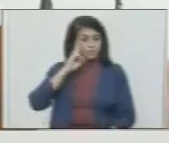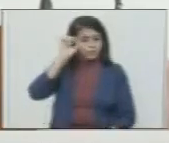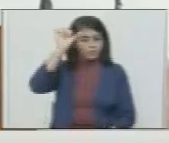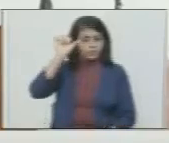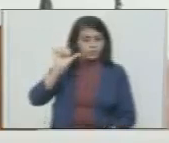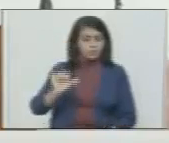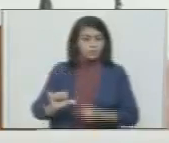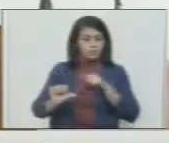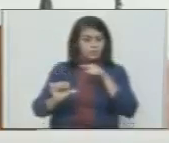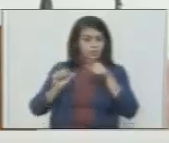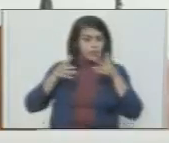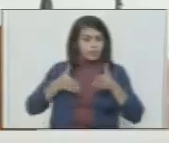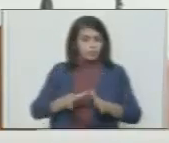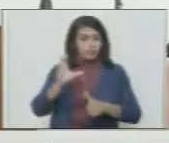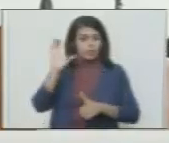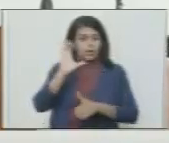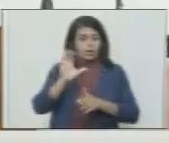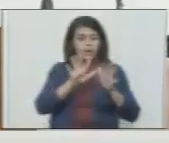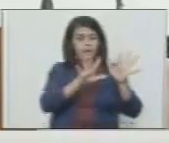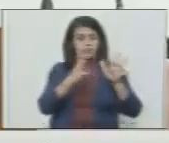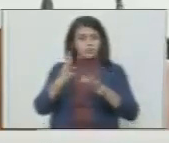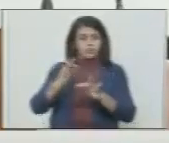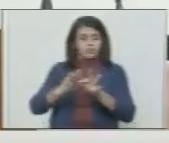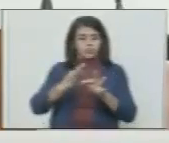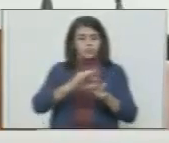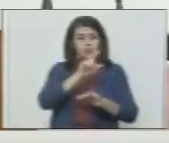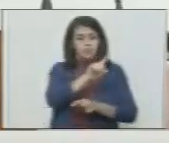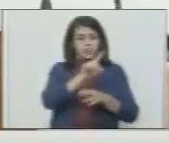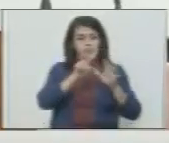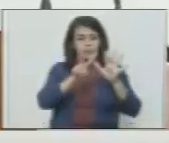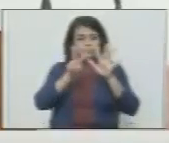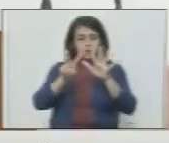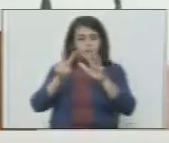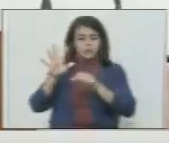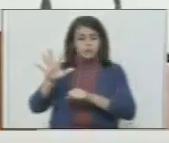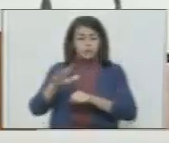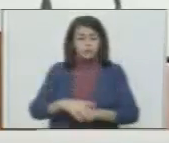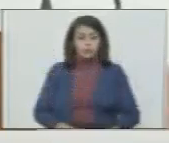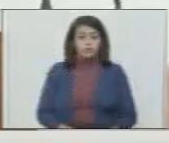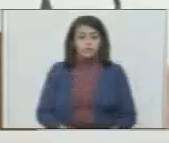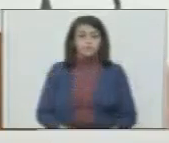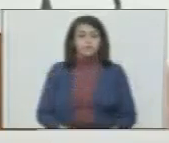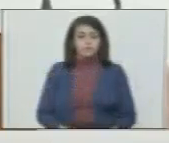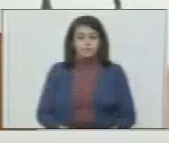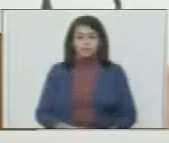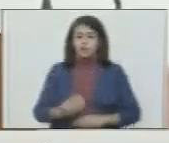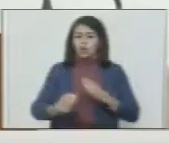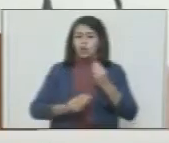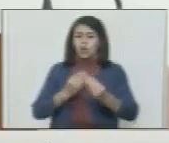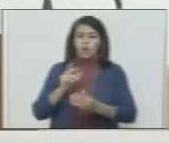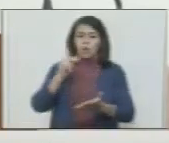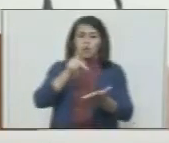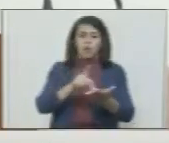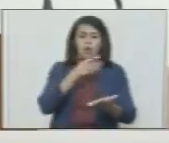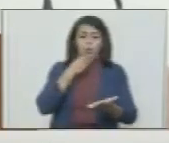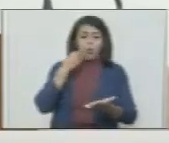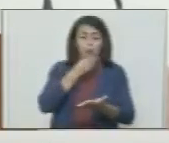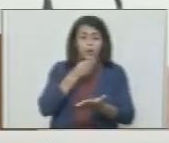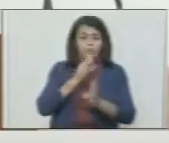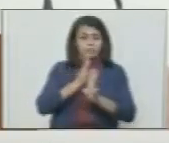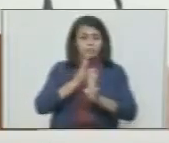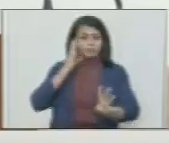Considerando que José Félix Rivas nació en Caracas el 19 de septiembre de 1775, estando presente desde muy